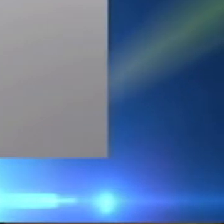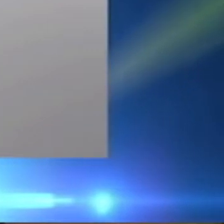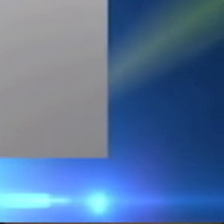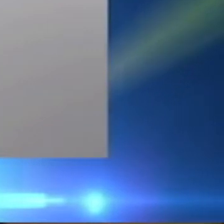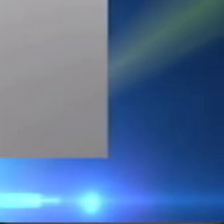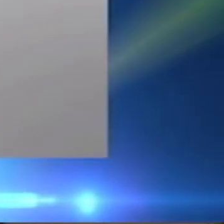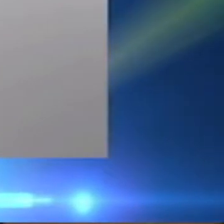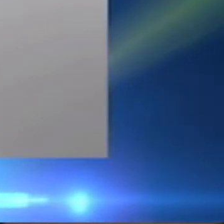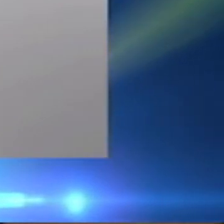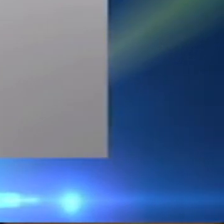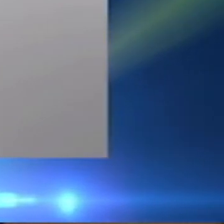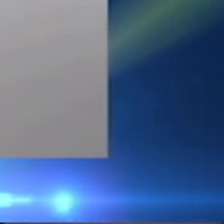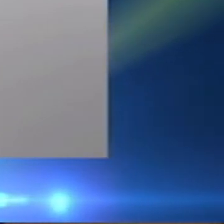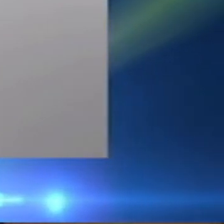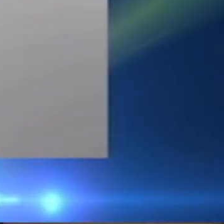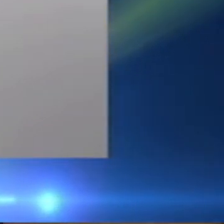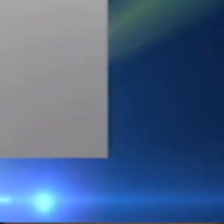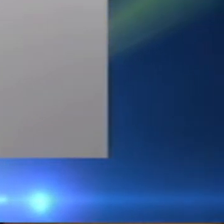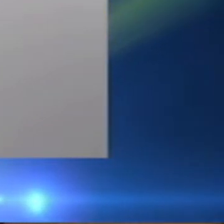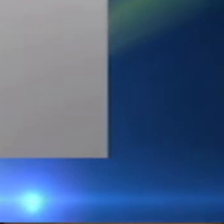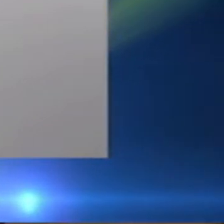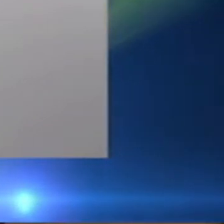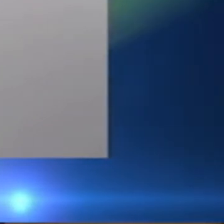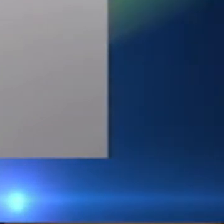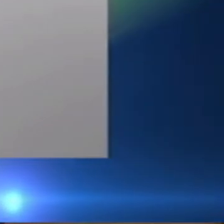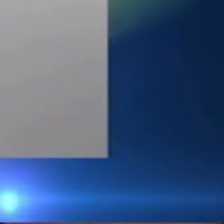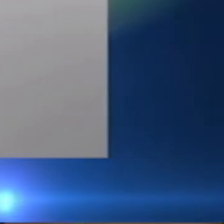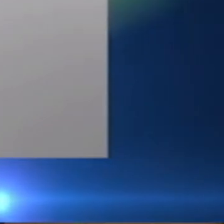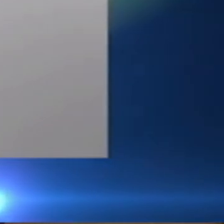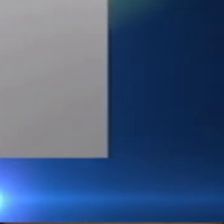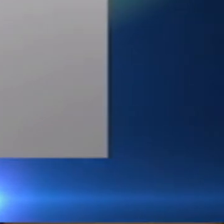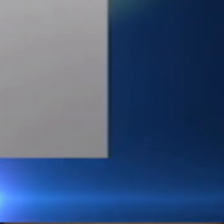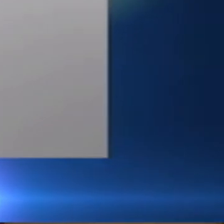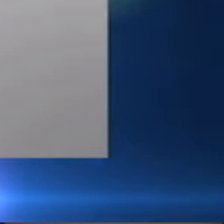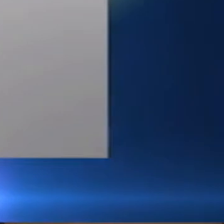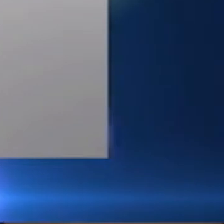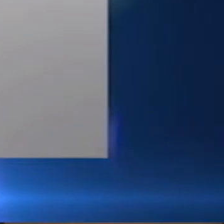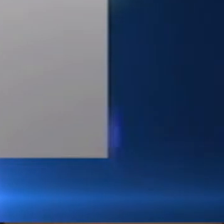Dice, ¿cuáles son los ingresos variables